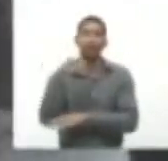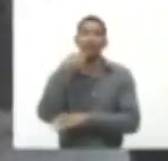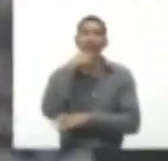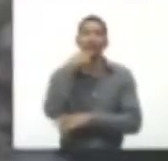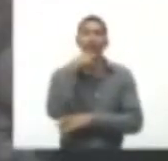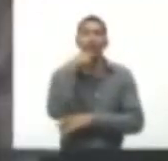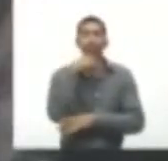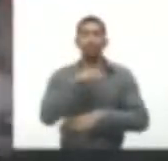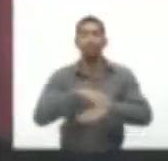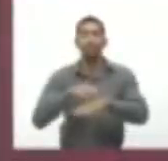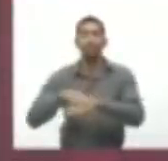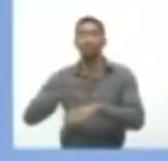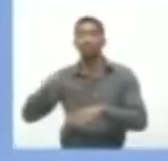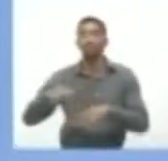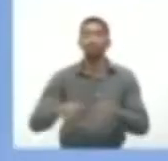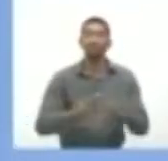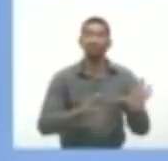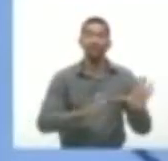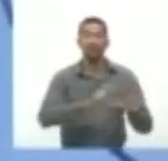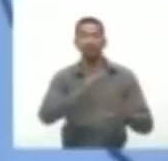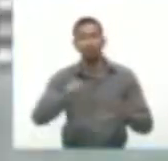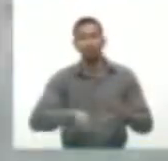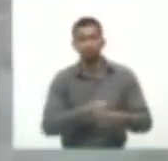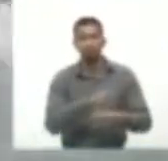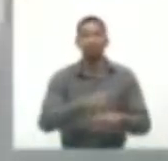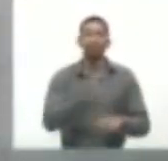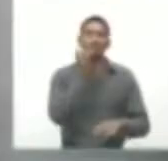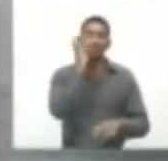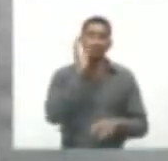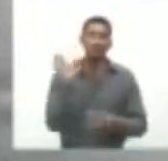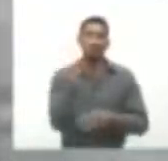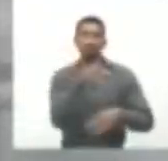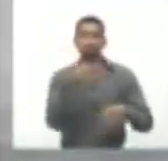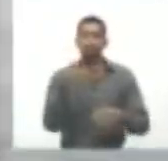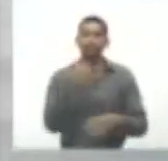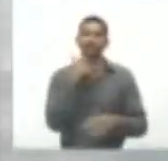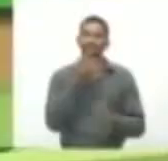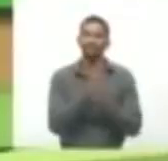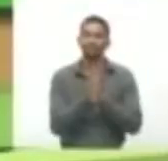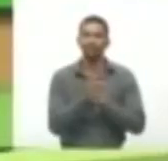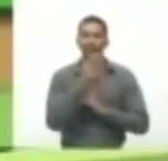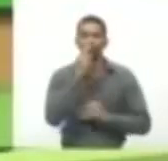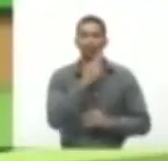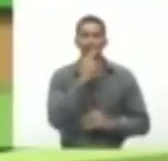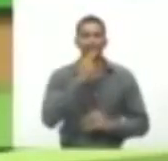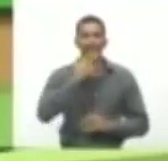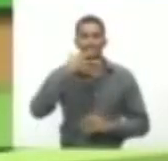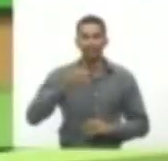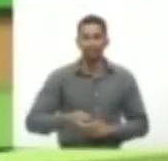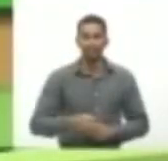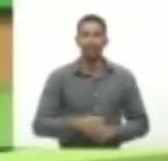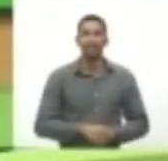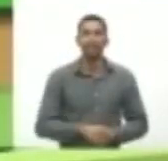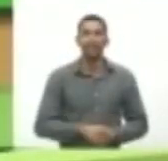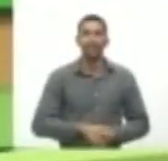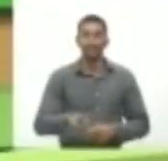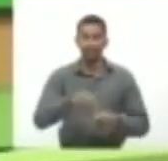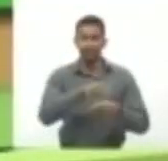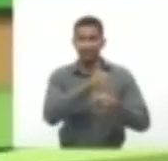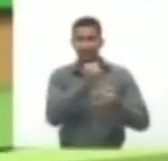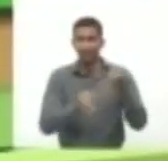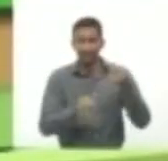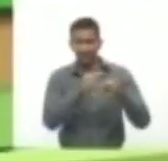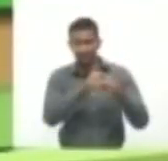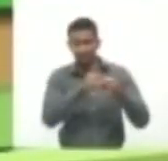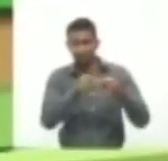IDEAN que pueda durar este fenómeno. Pilar Bustamante, Las Noticias, un compromiso con la verdad. El pasado fin de semana el país participó en